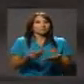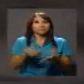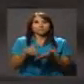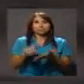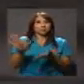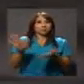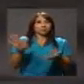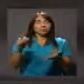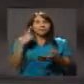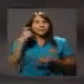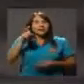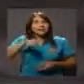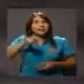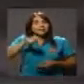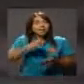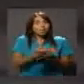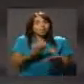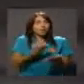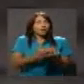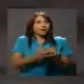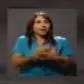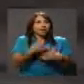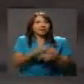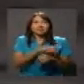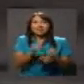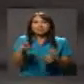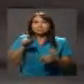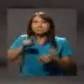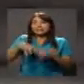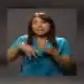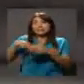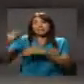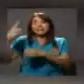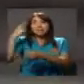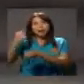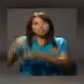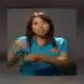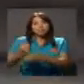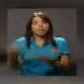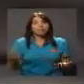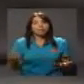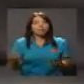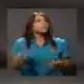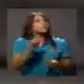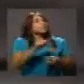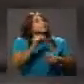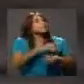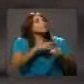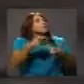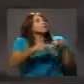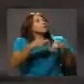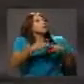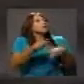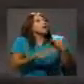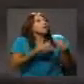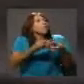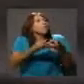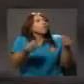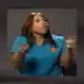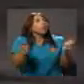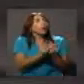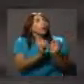necesidad económica los lanza incluso al mercado de trabajo precisamente pero como resolver ese problema con un congreso de educadores